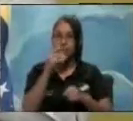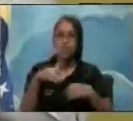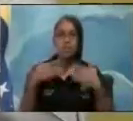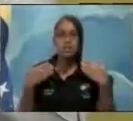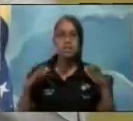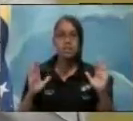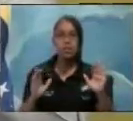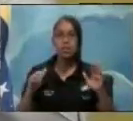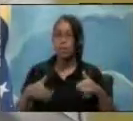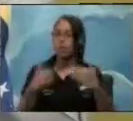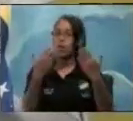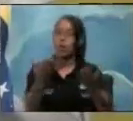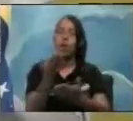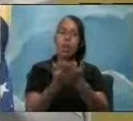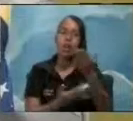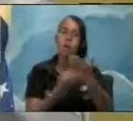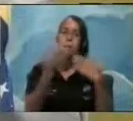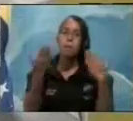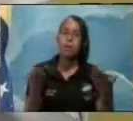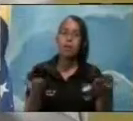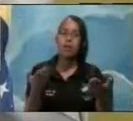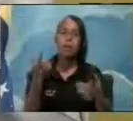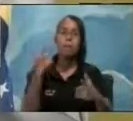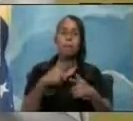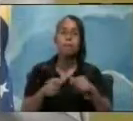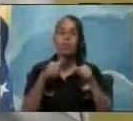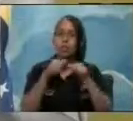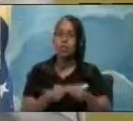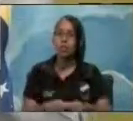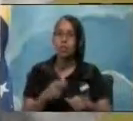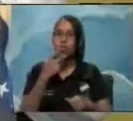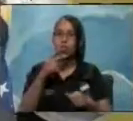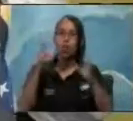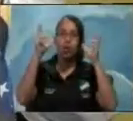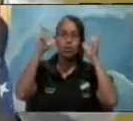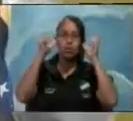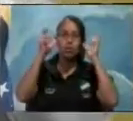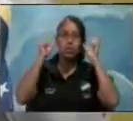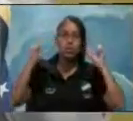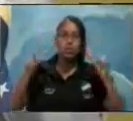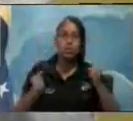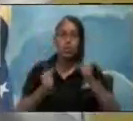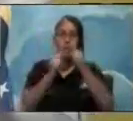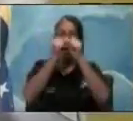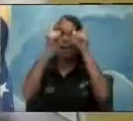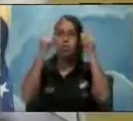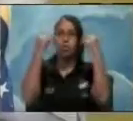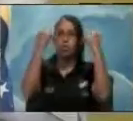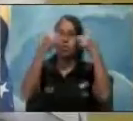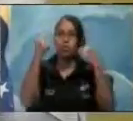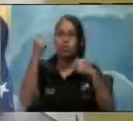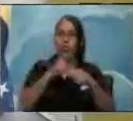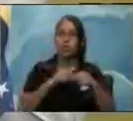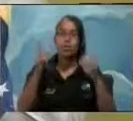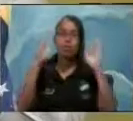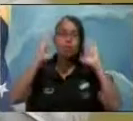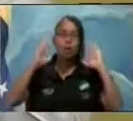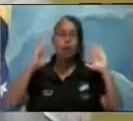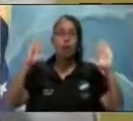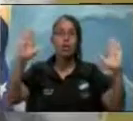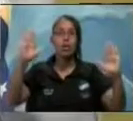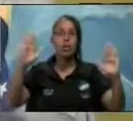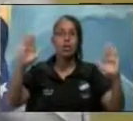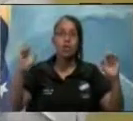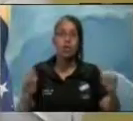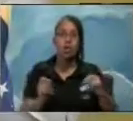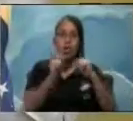extendida, pero quedó allí como petrificado, oyendo, abrió sus ojos y abrió sus oídos,